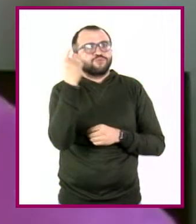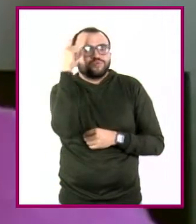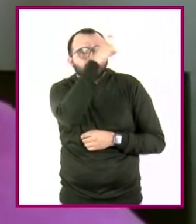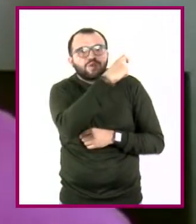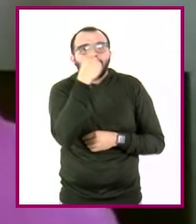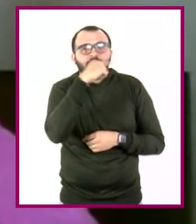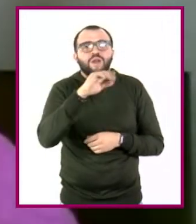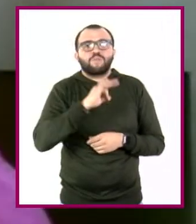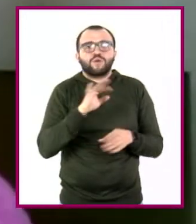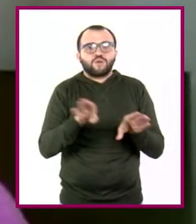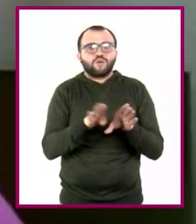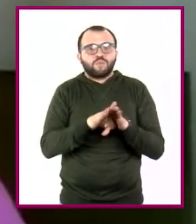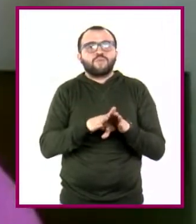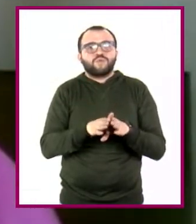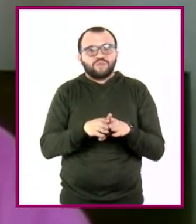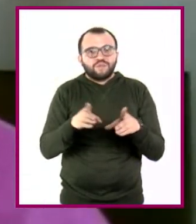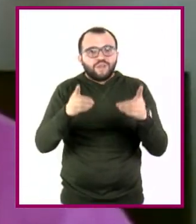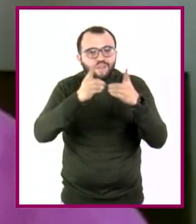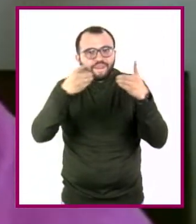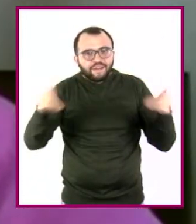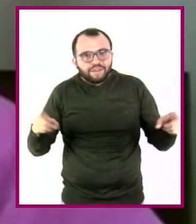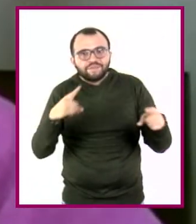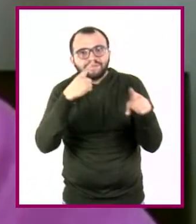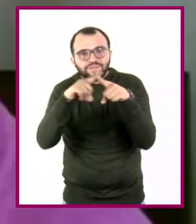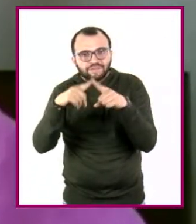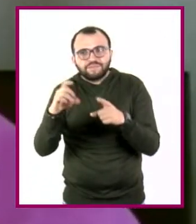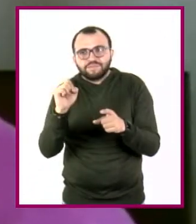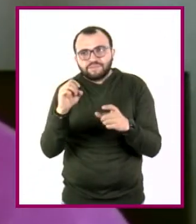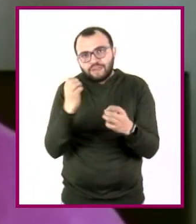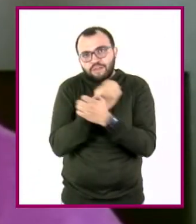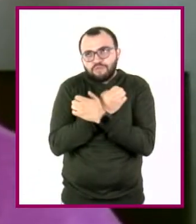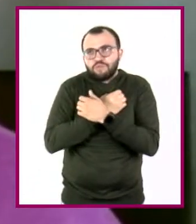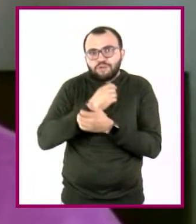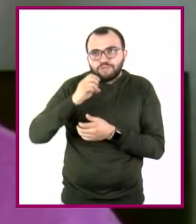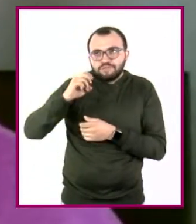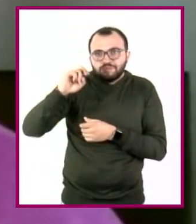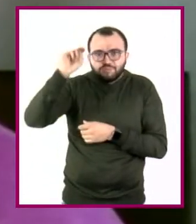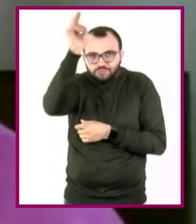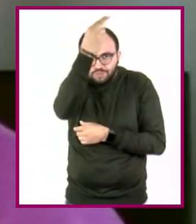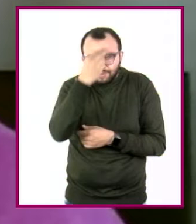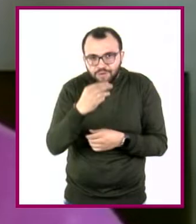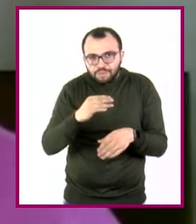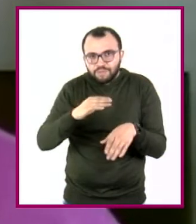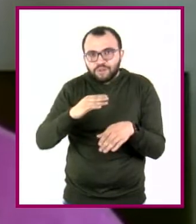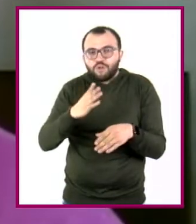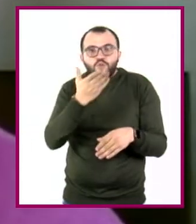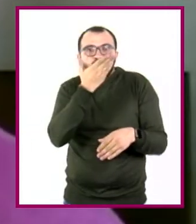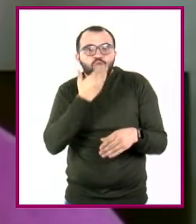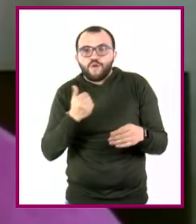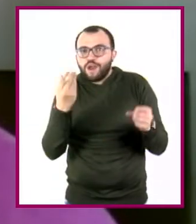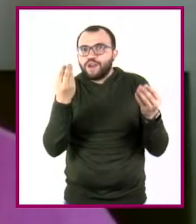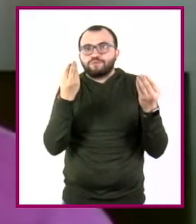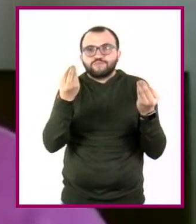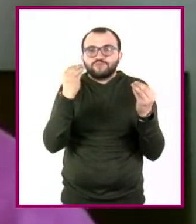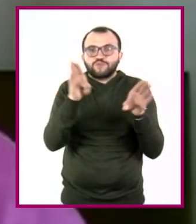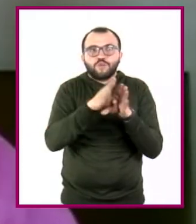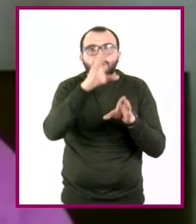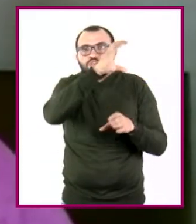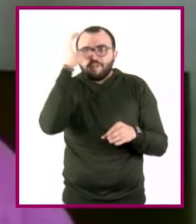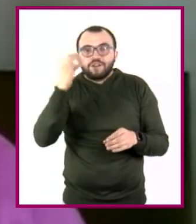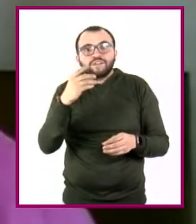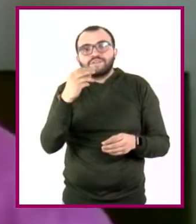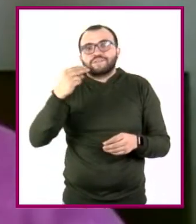para desenvolverse con las dinámicas de la educación superior, donde pues no hay tanto elemento visual y sí tienen que leer